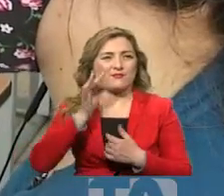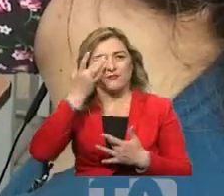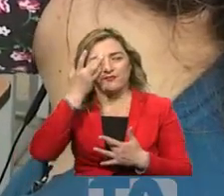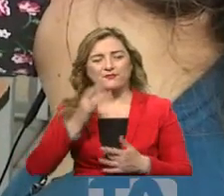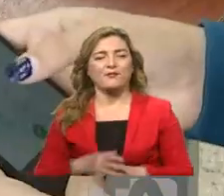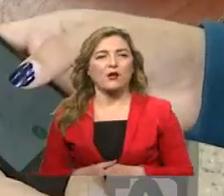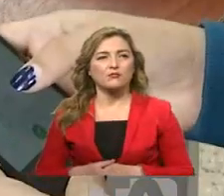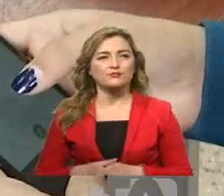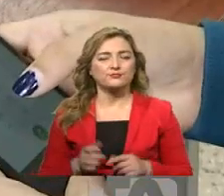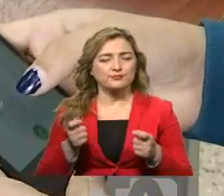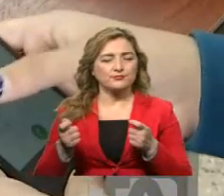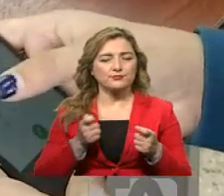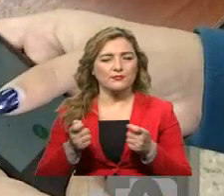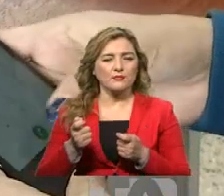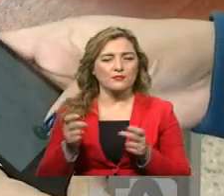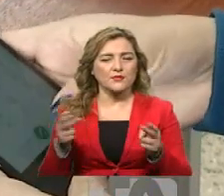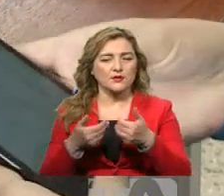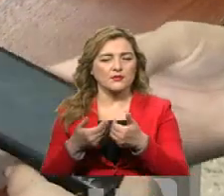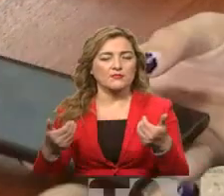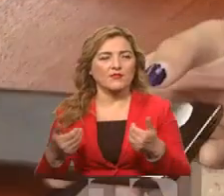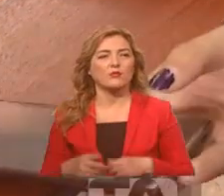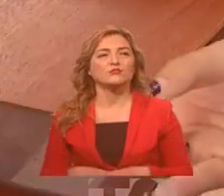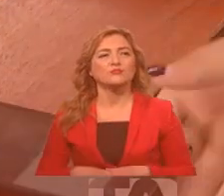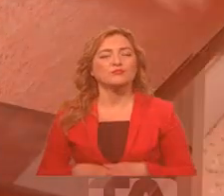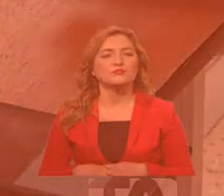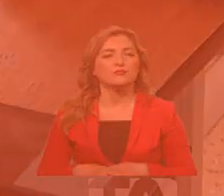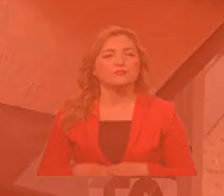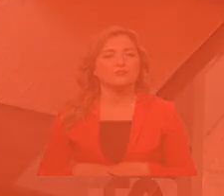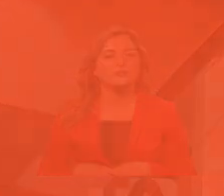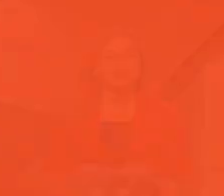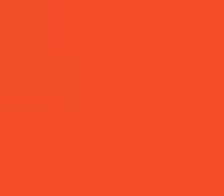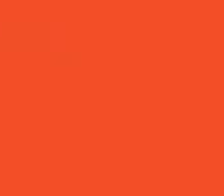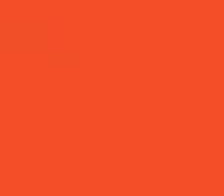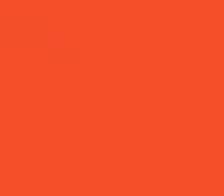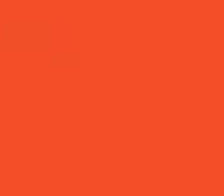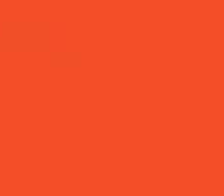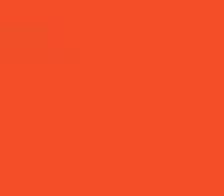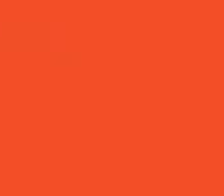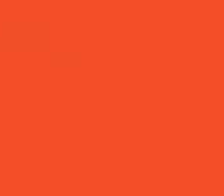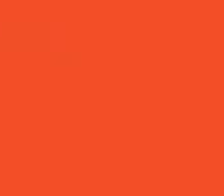monitorear a los pacientes durante el aislamiento. Helen Quiñones, 24 horas.